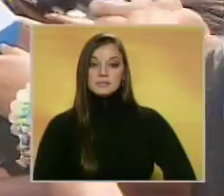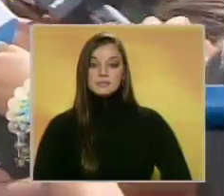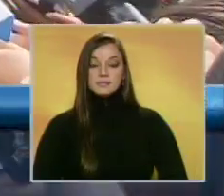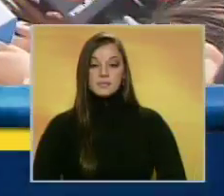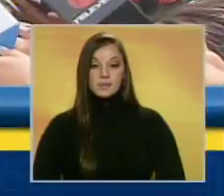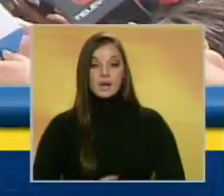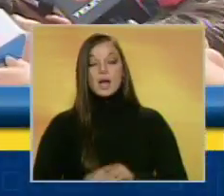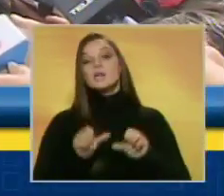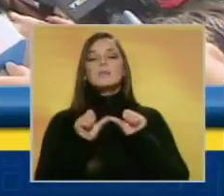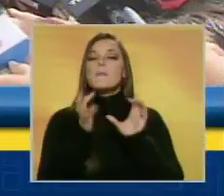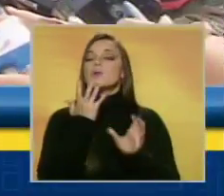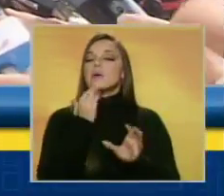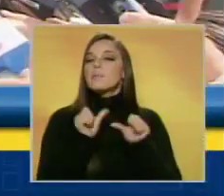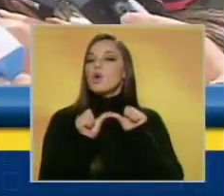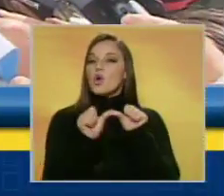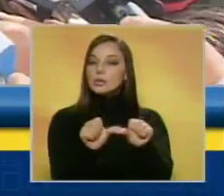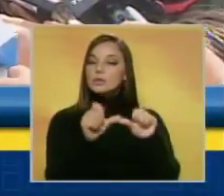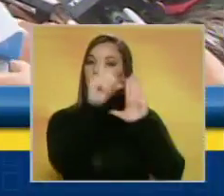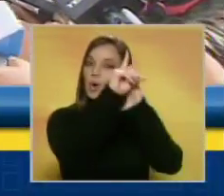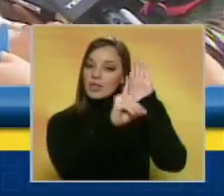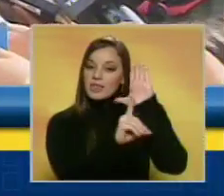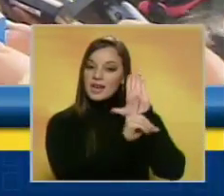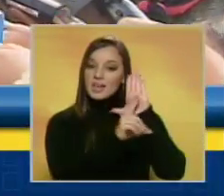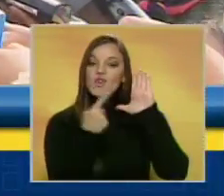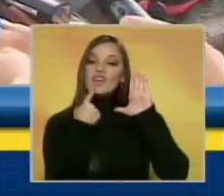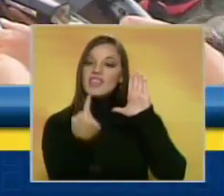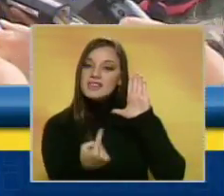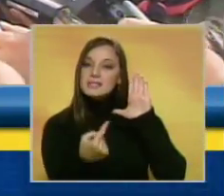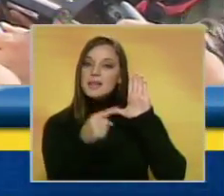Mientras el decreto esté vigente, que dice textualmente